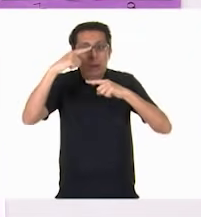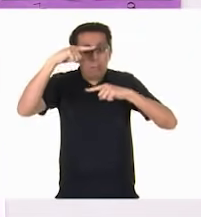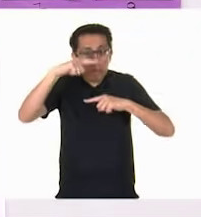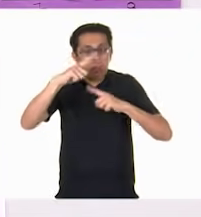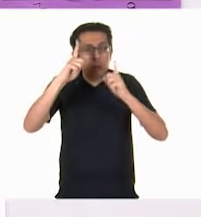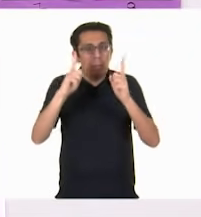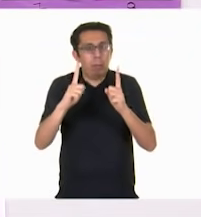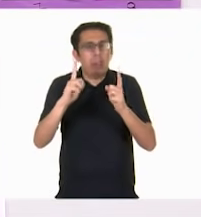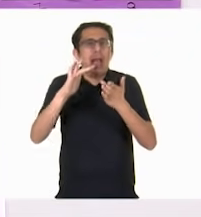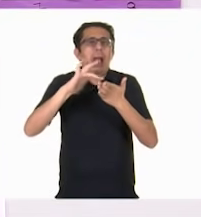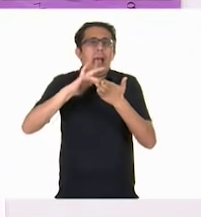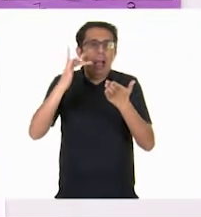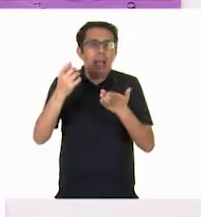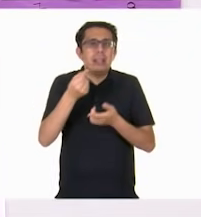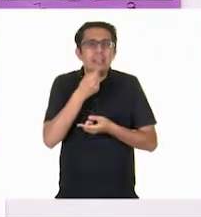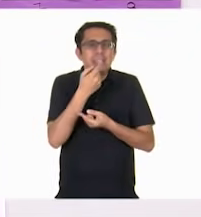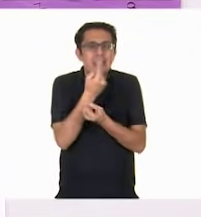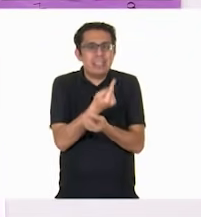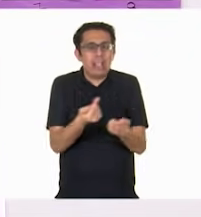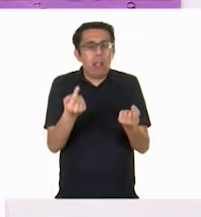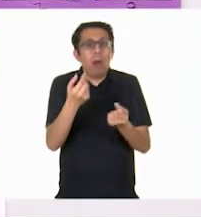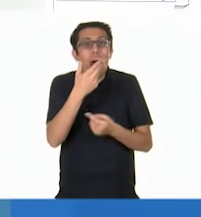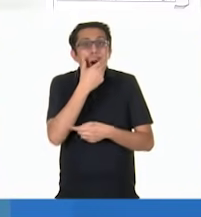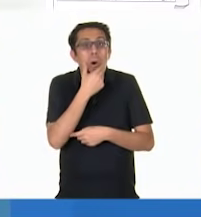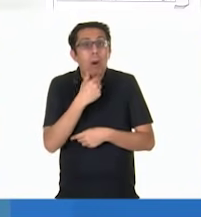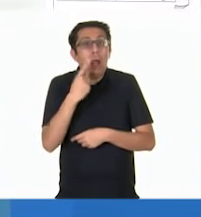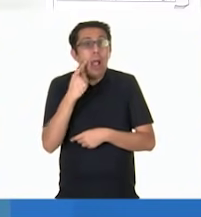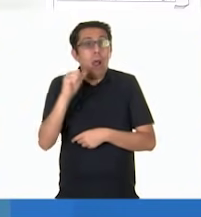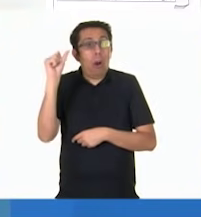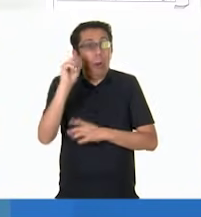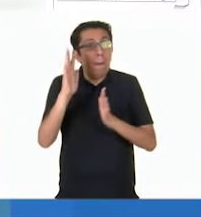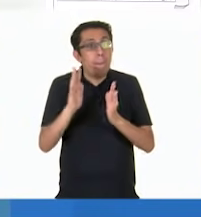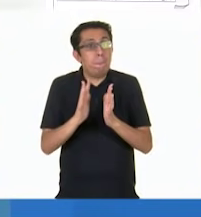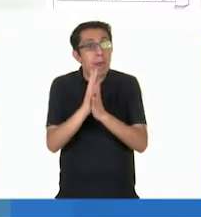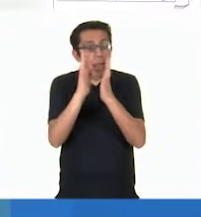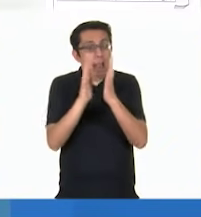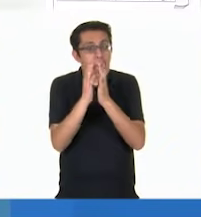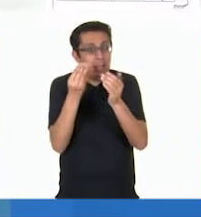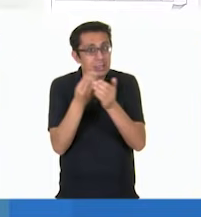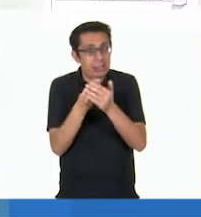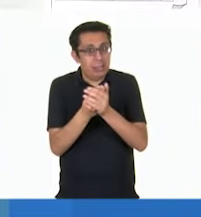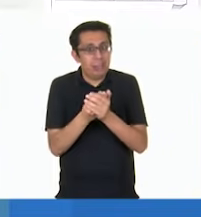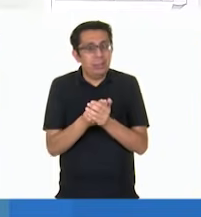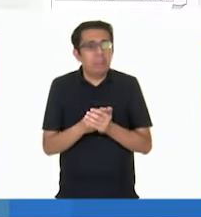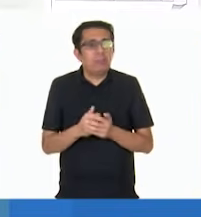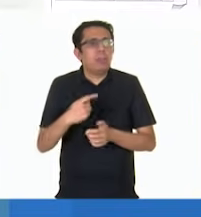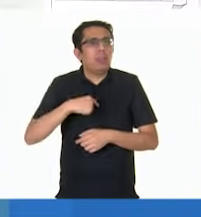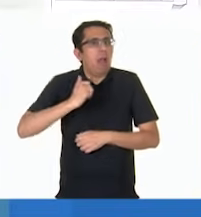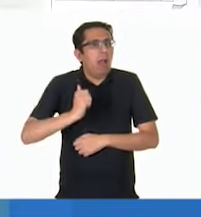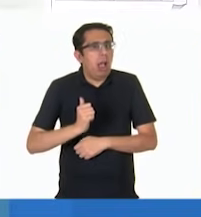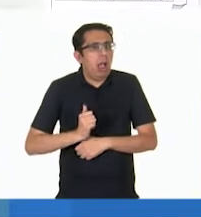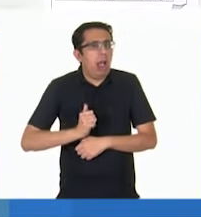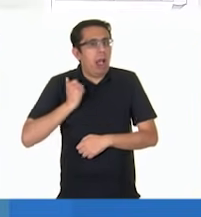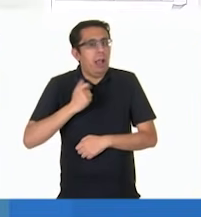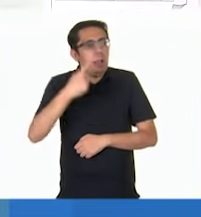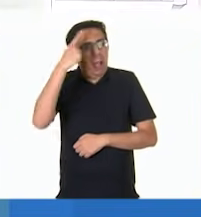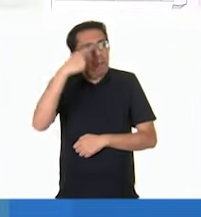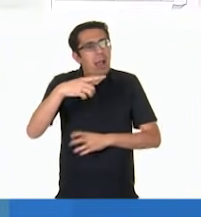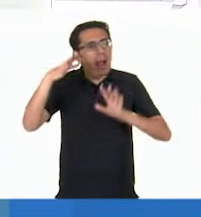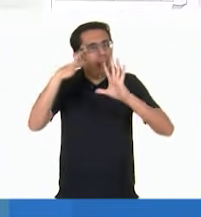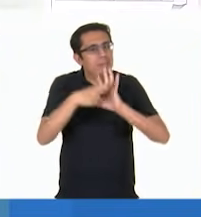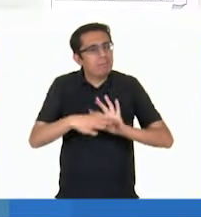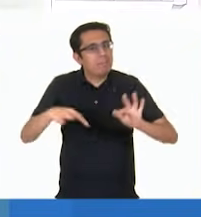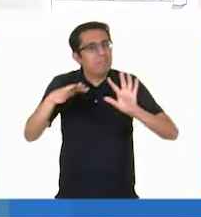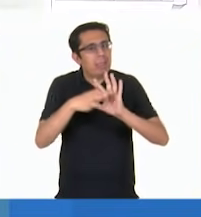Muchas gracias a los niños y niñas que participaron en la clase del día de hoy. Y aprovecho para comentar que